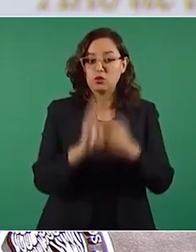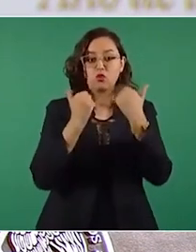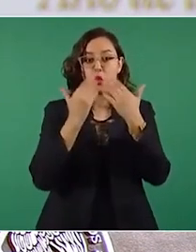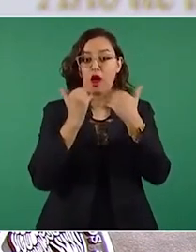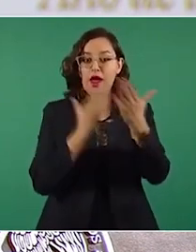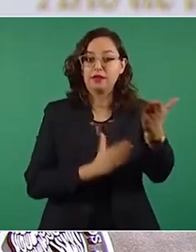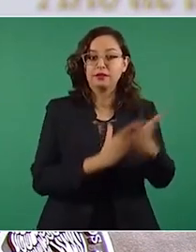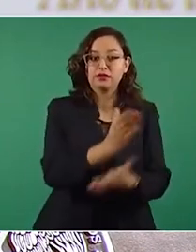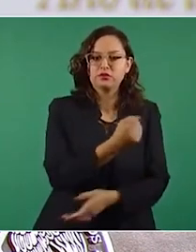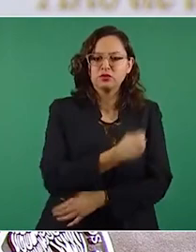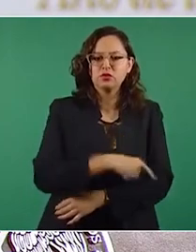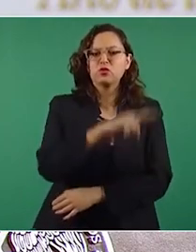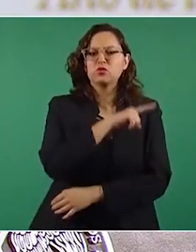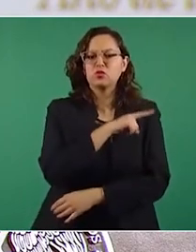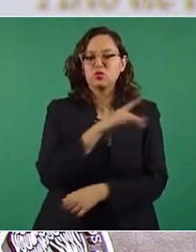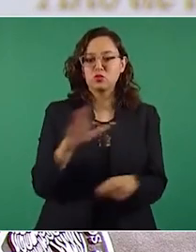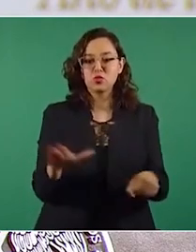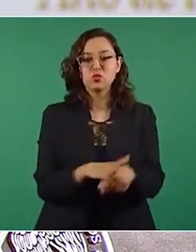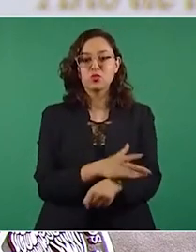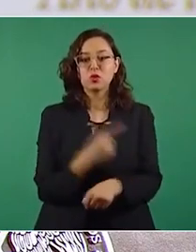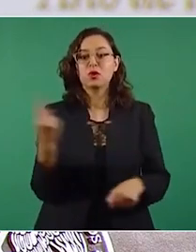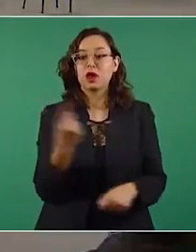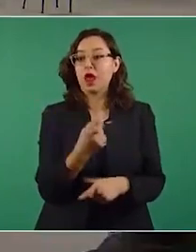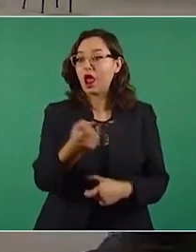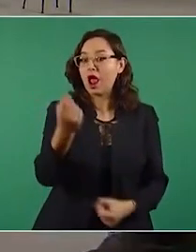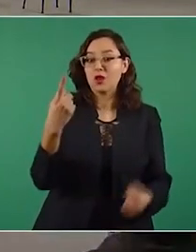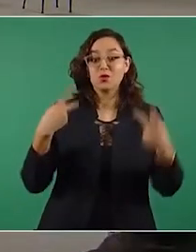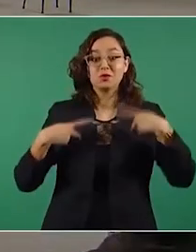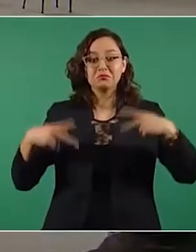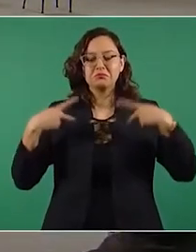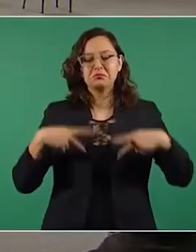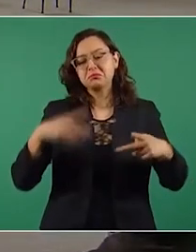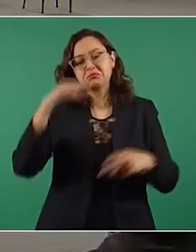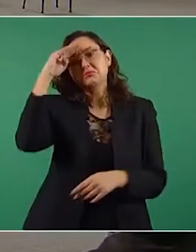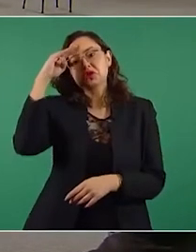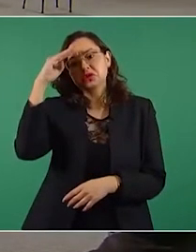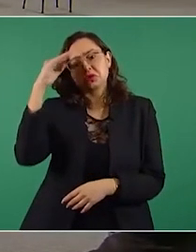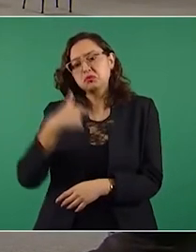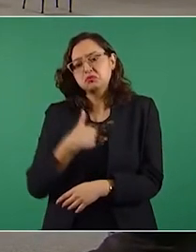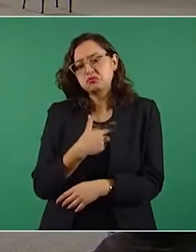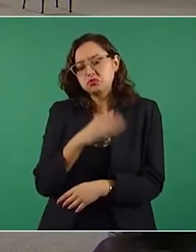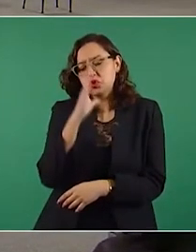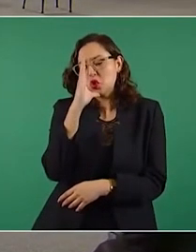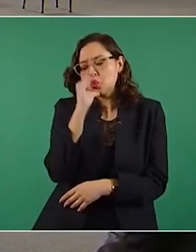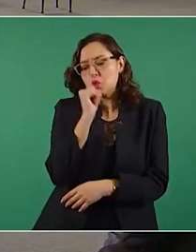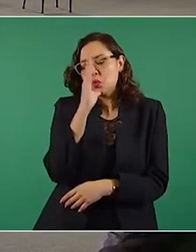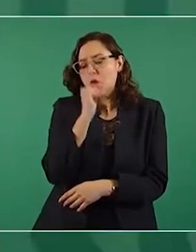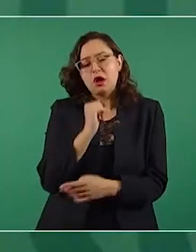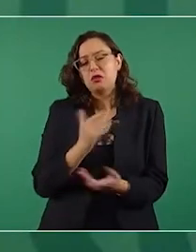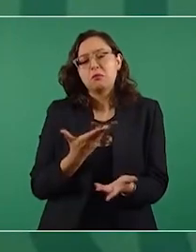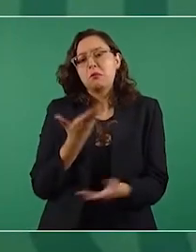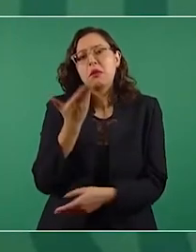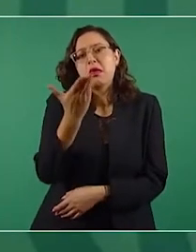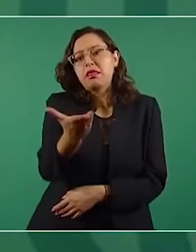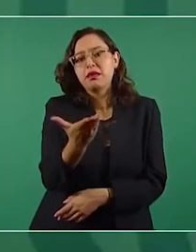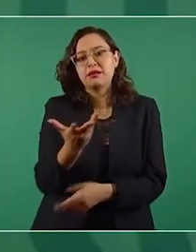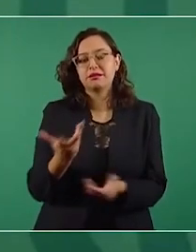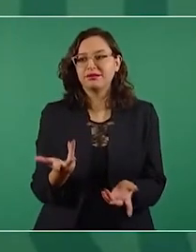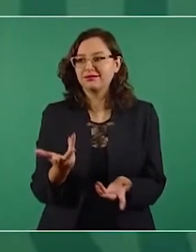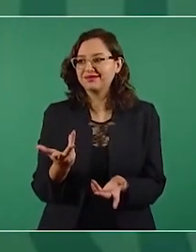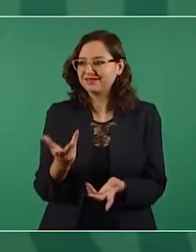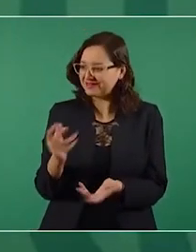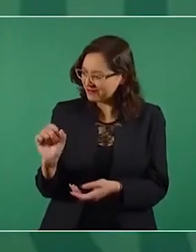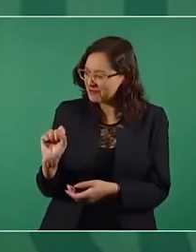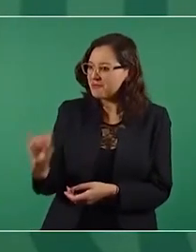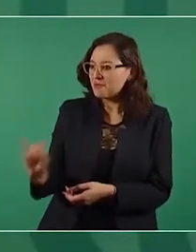es porque muchos desconocen que tienen derecho a cualquier servicio público de salud si lo solicitan. Pero al no